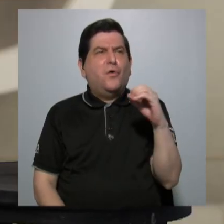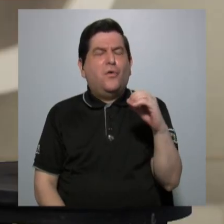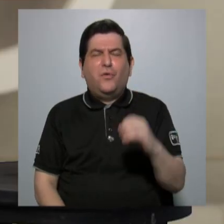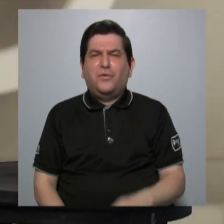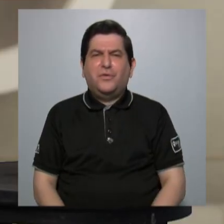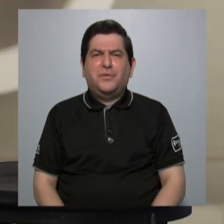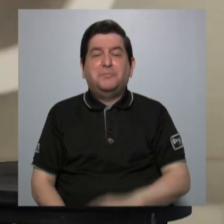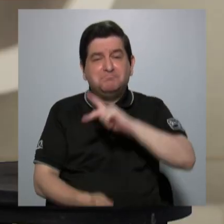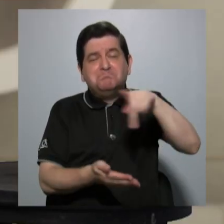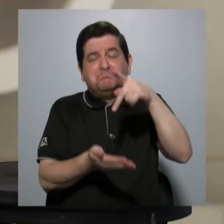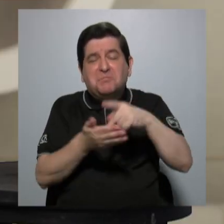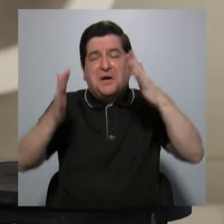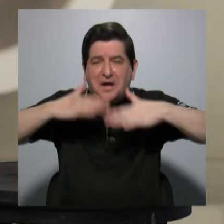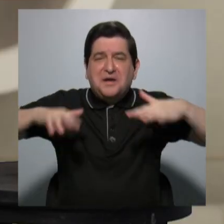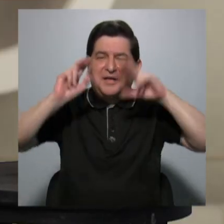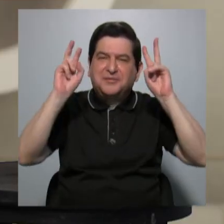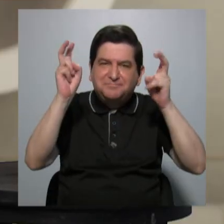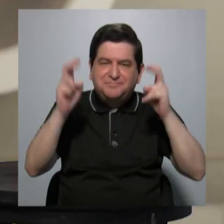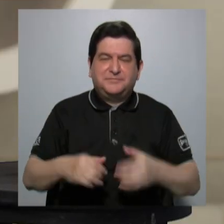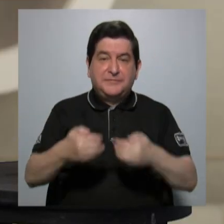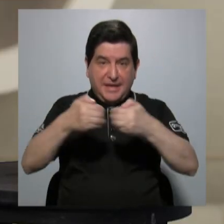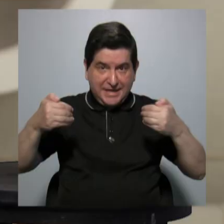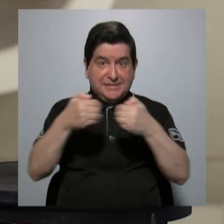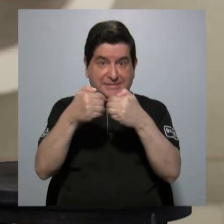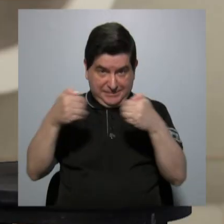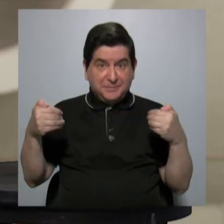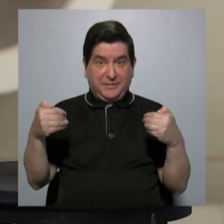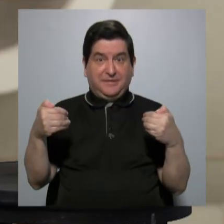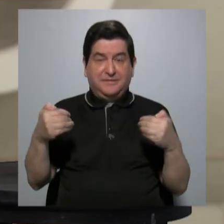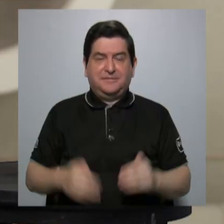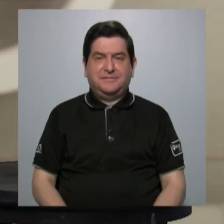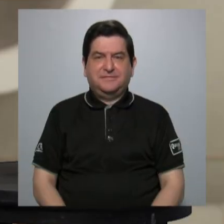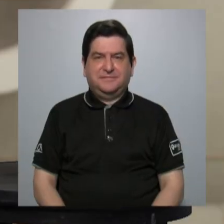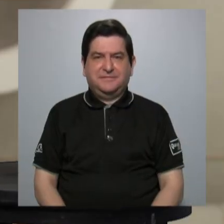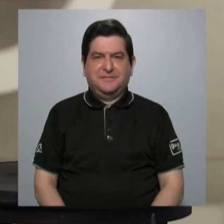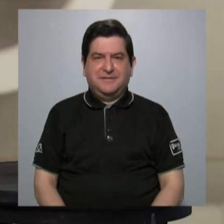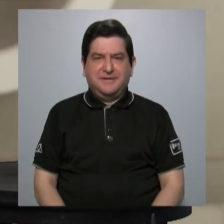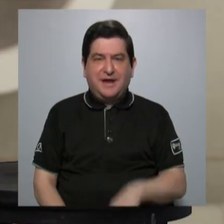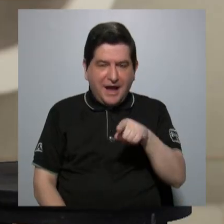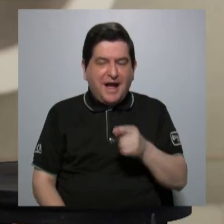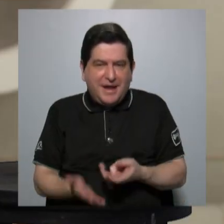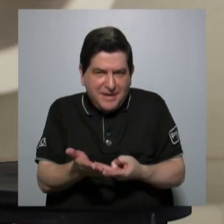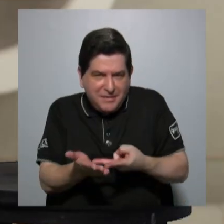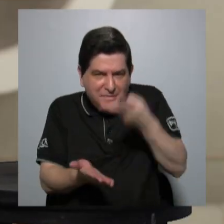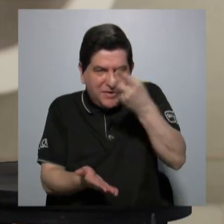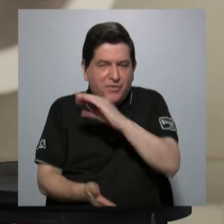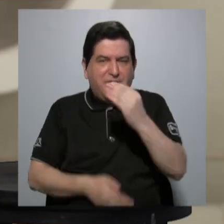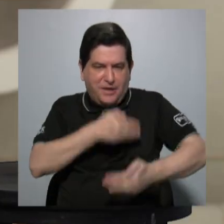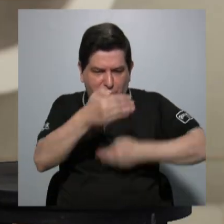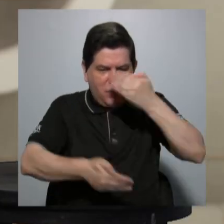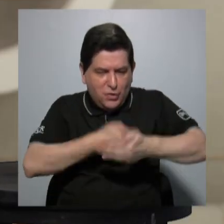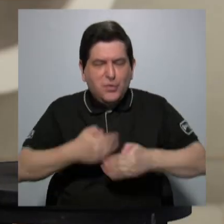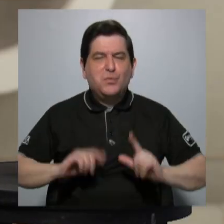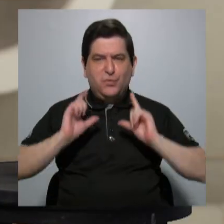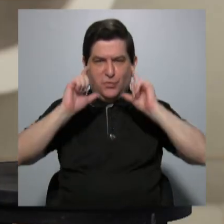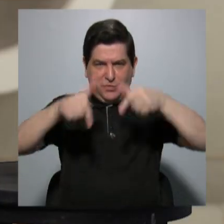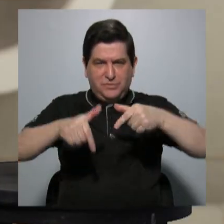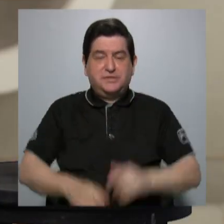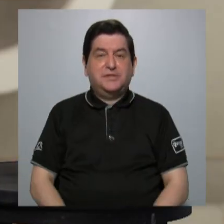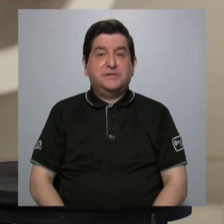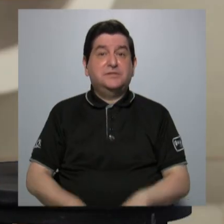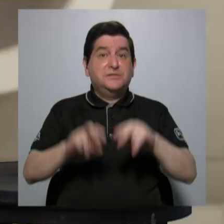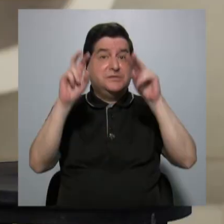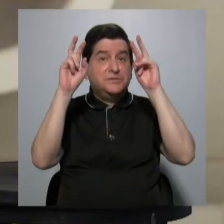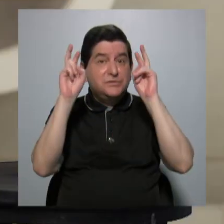lo que se llaman los parques ambientales, para hacer esa separación, para hacer esa valorización y ese tratamiento de los residuos, que